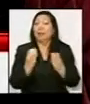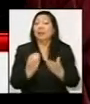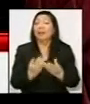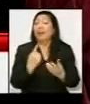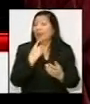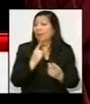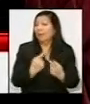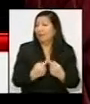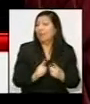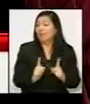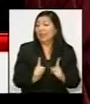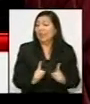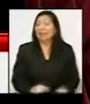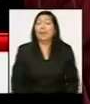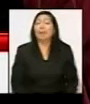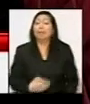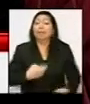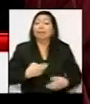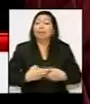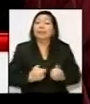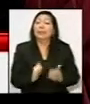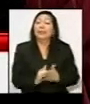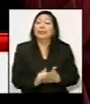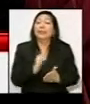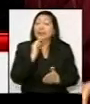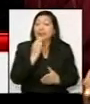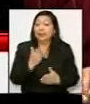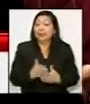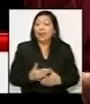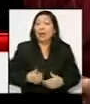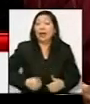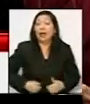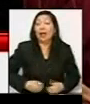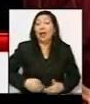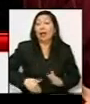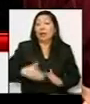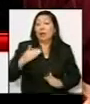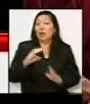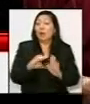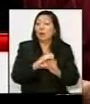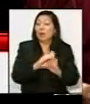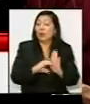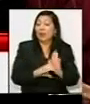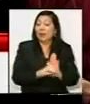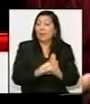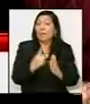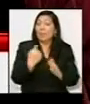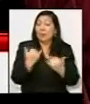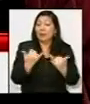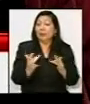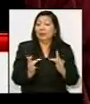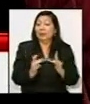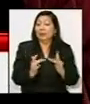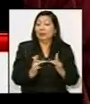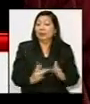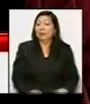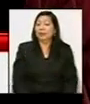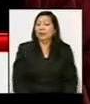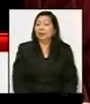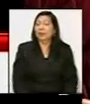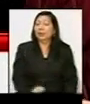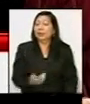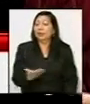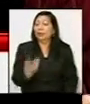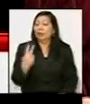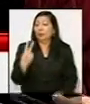es diferente a la autorización para procesar que sancionar al alto funcionario por infracción a la constitución y por ende la inhabilitación ahí